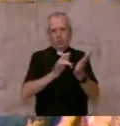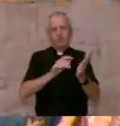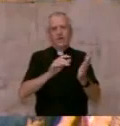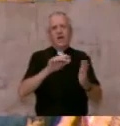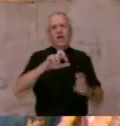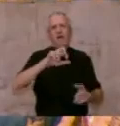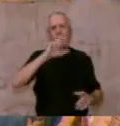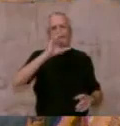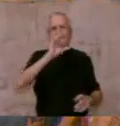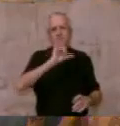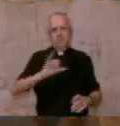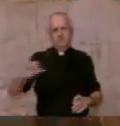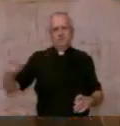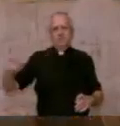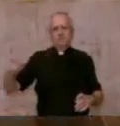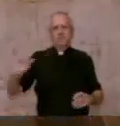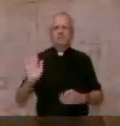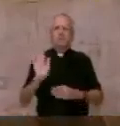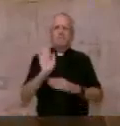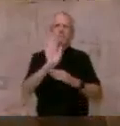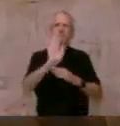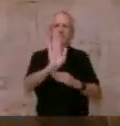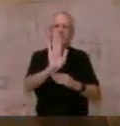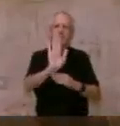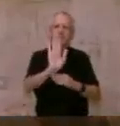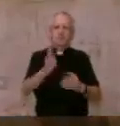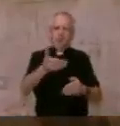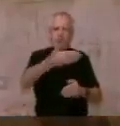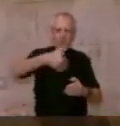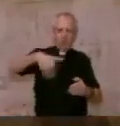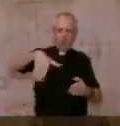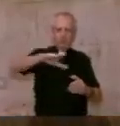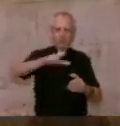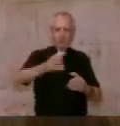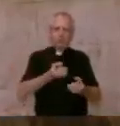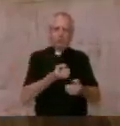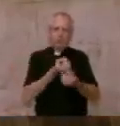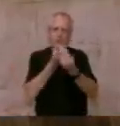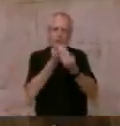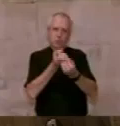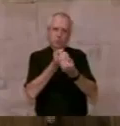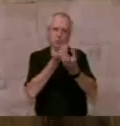Gordo. Que sean presentadas al Colegio de Consultores